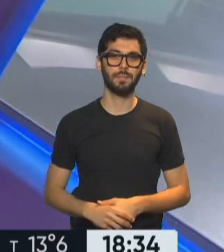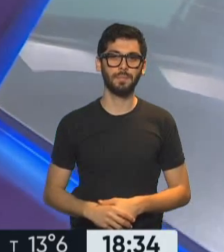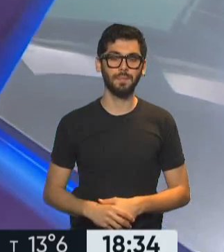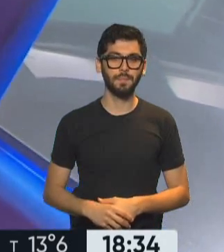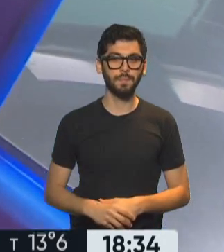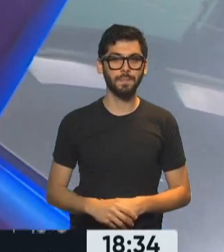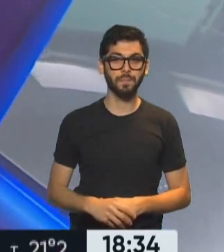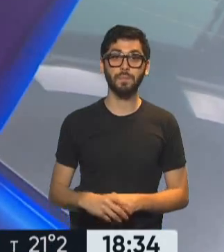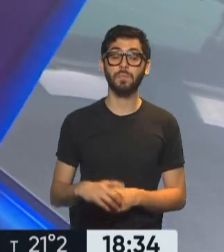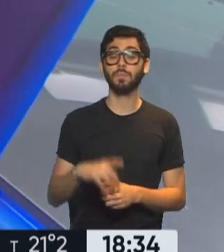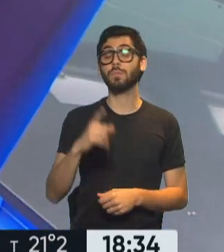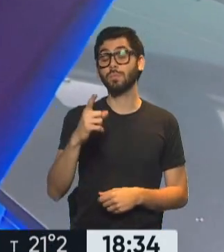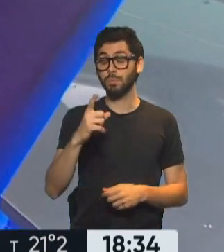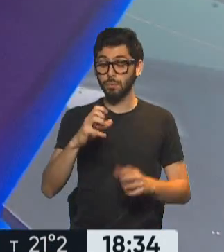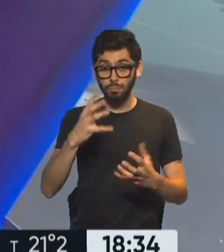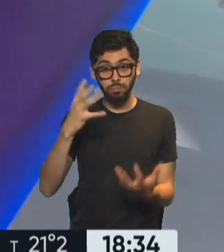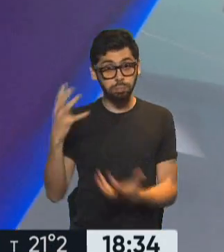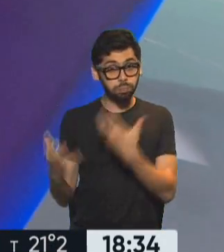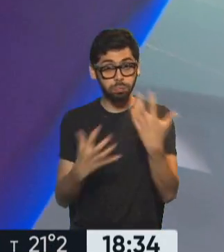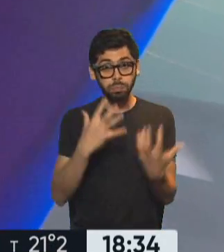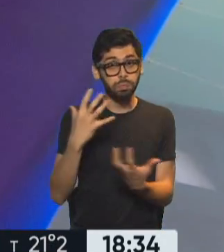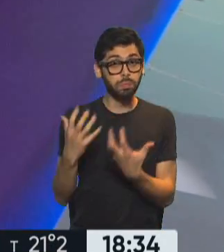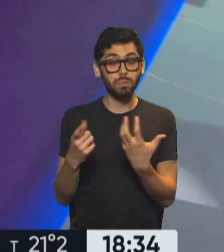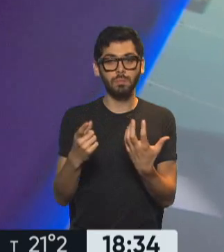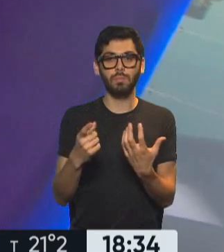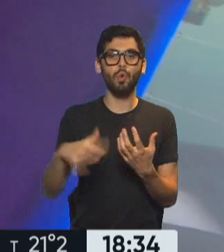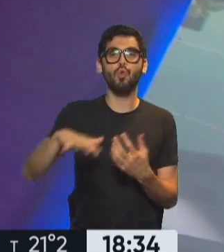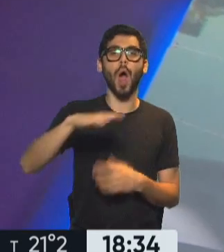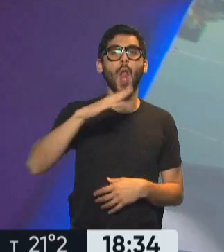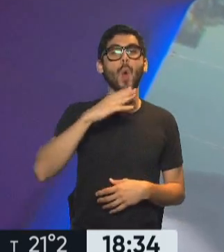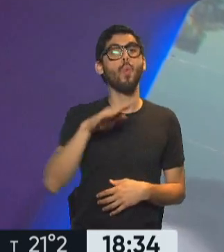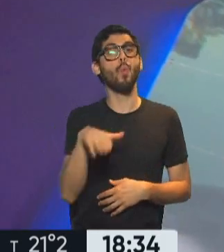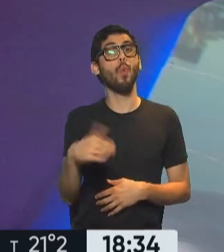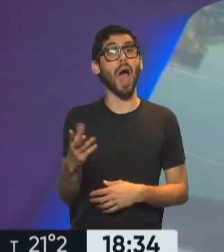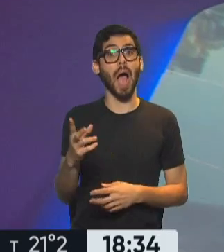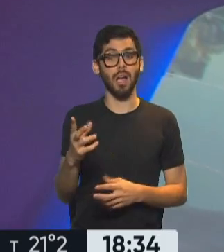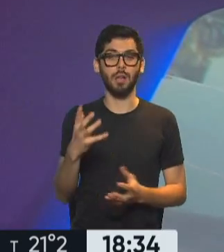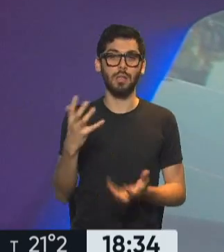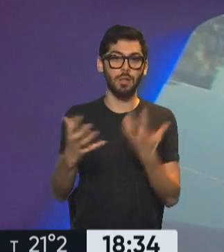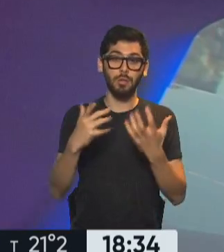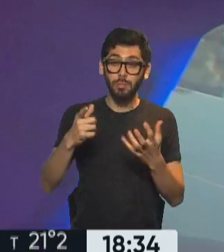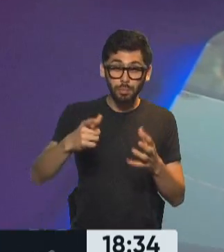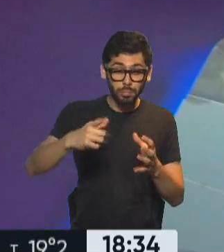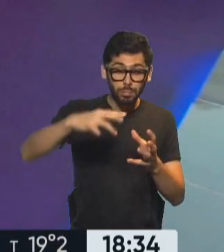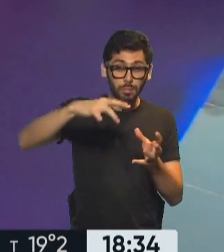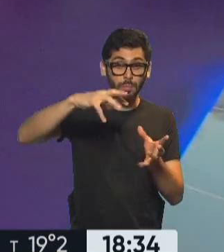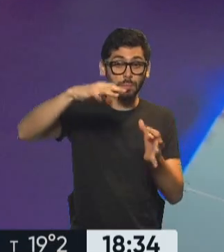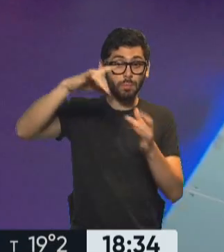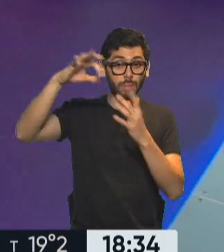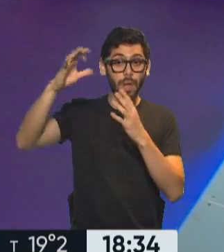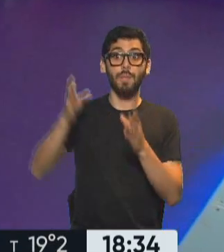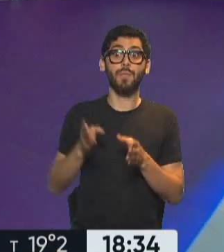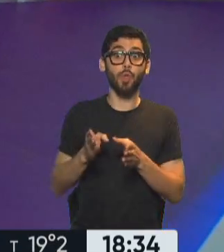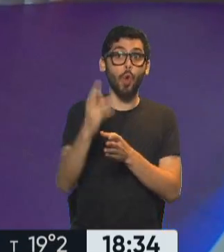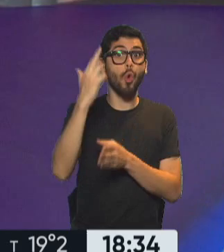Se registró un impresionante incendio en un depósito de barracas. La columna de humo negro se podía ver desde la avenida